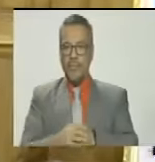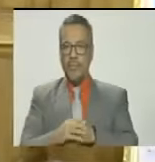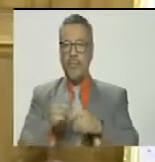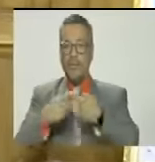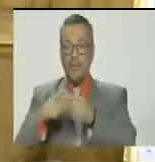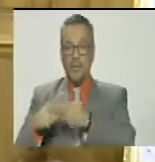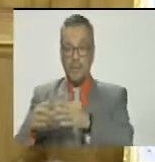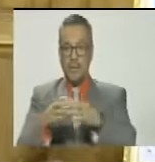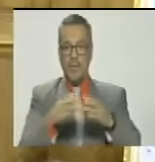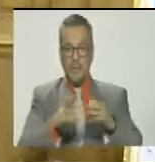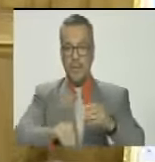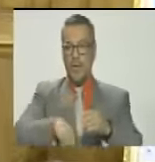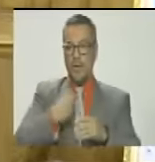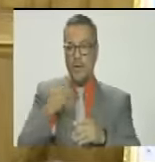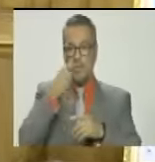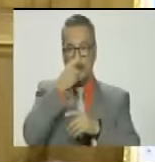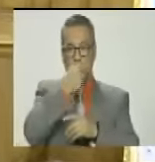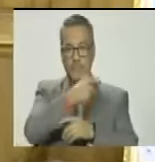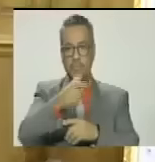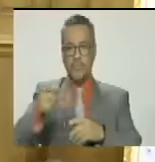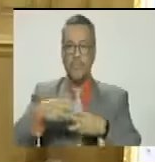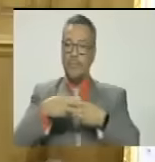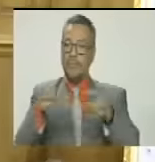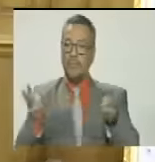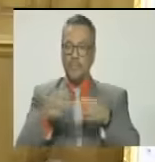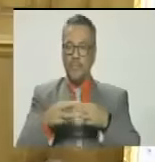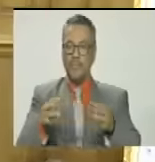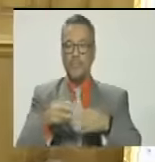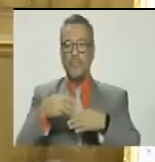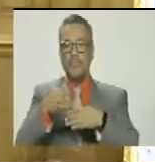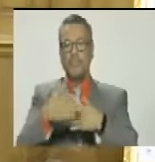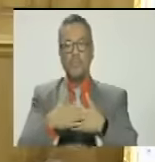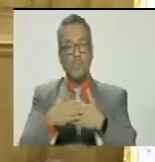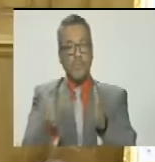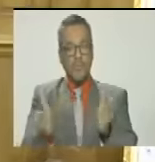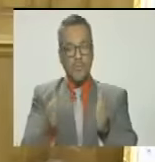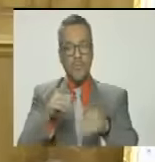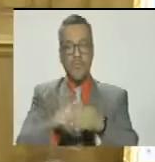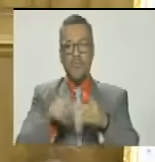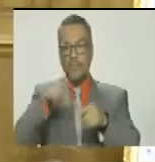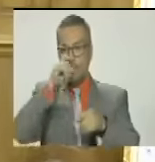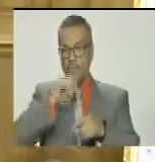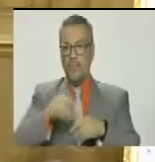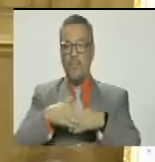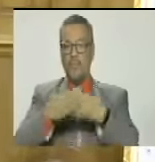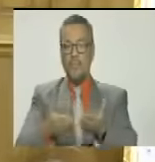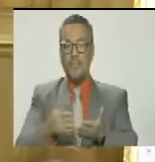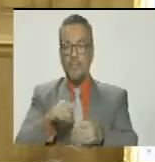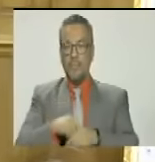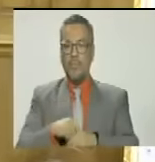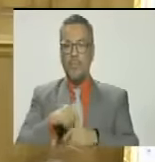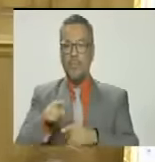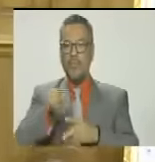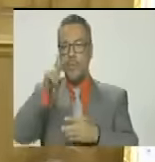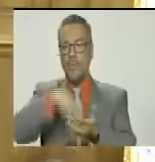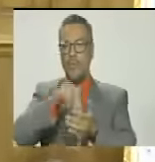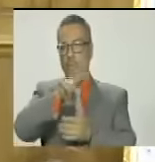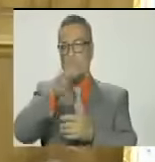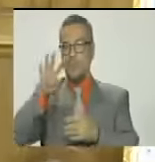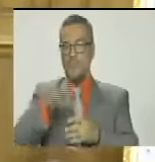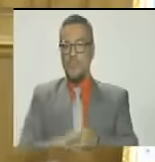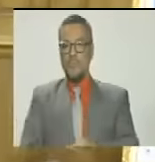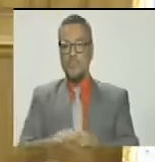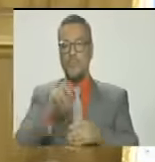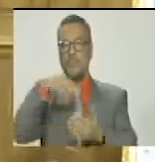demás órganos del poder público acerca de la apertura del periodo anual de sesiones ordinarias